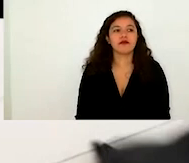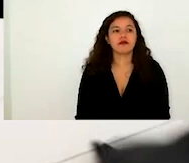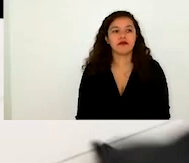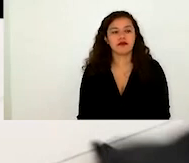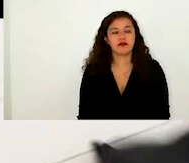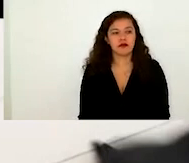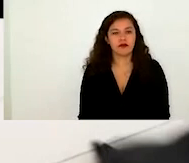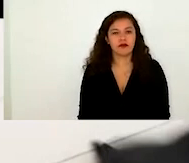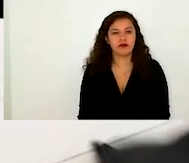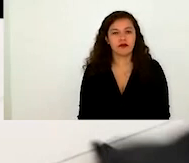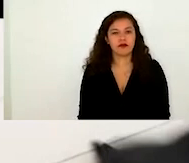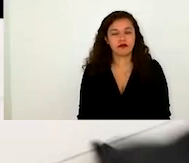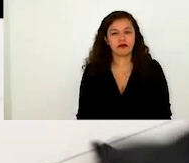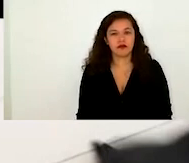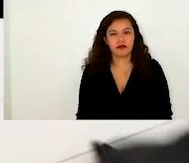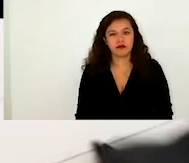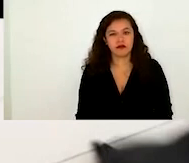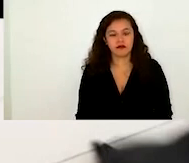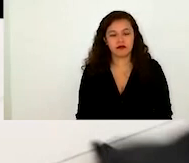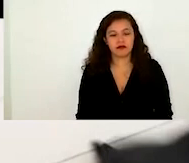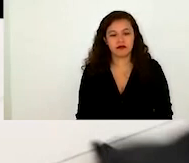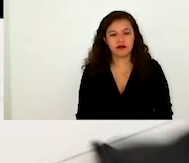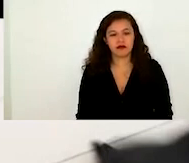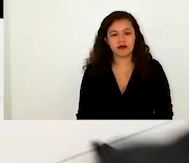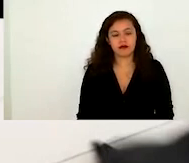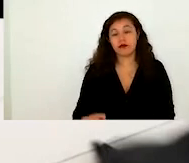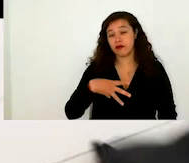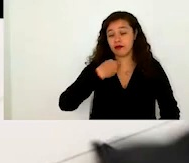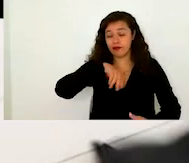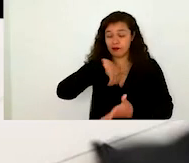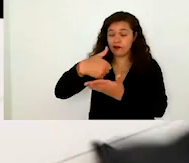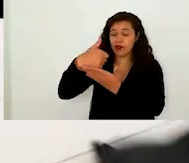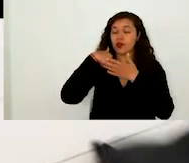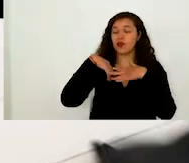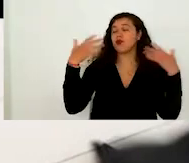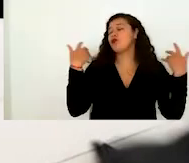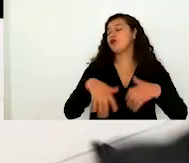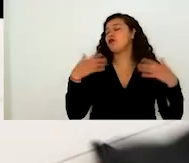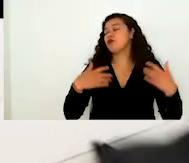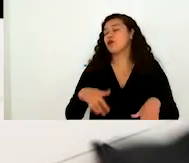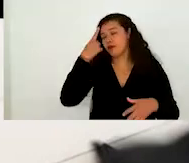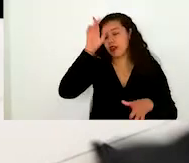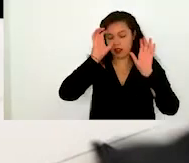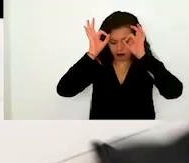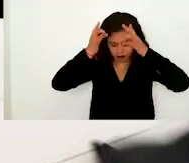vamos de acuerdo nos va a ayudar muchísimo en esta cuestión del autoconocimiento